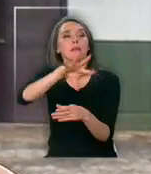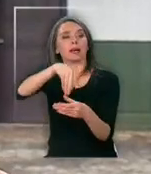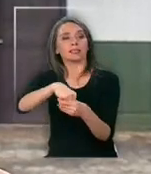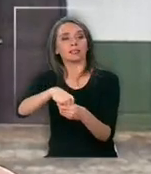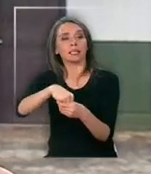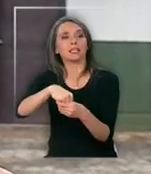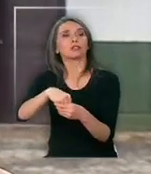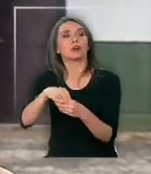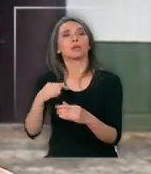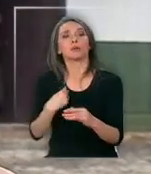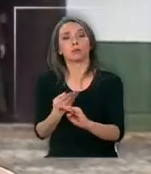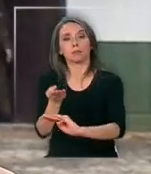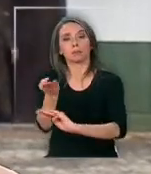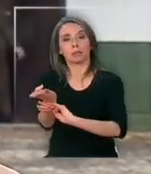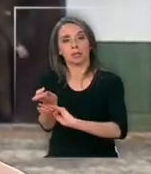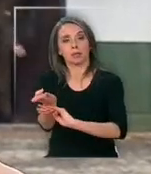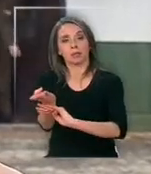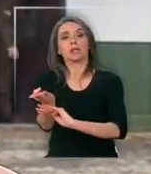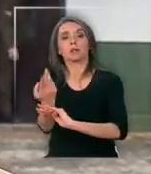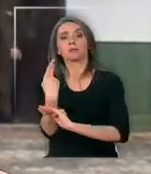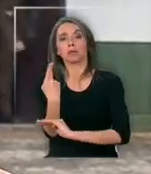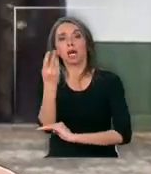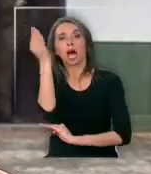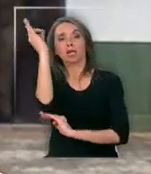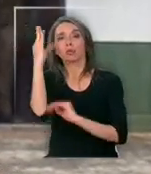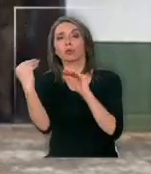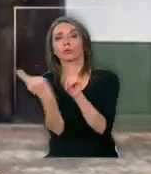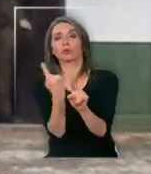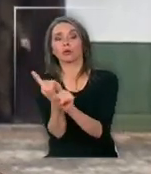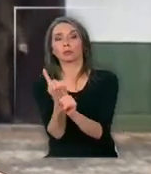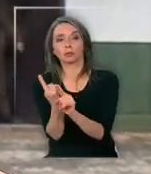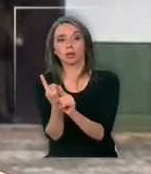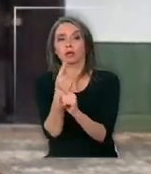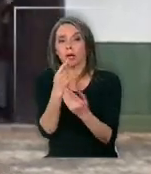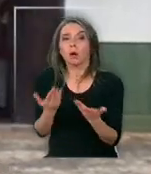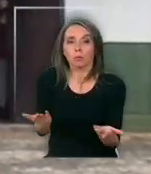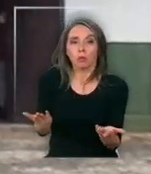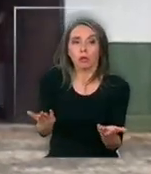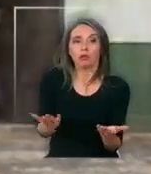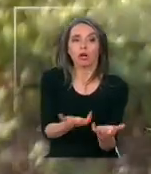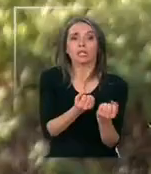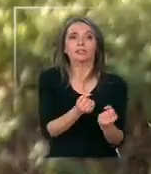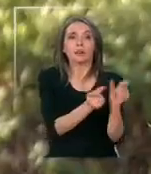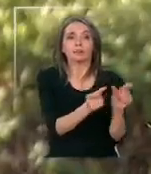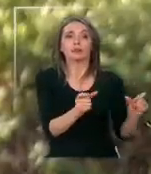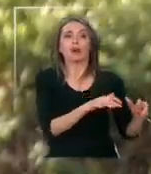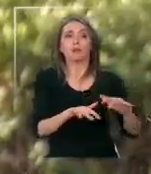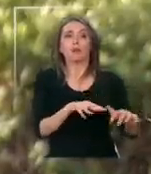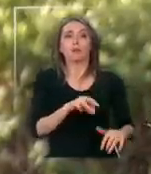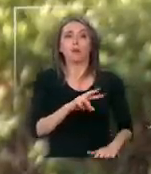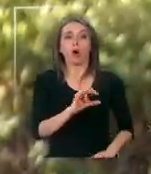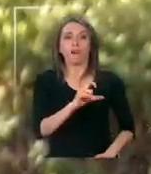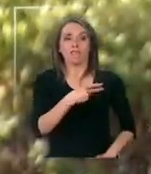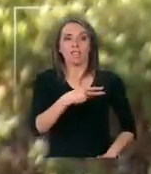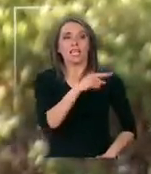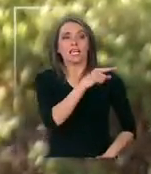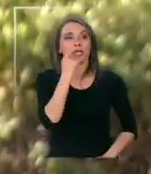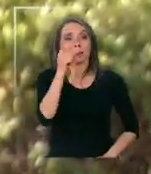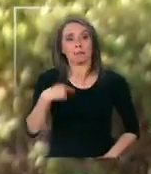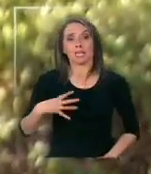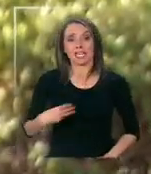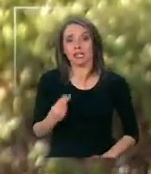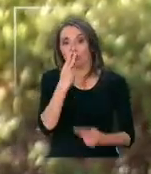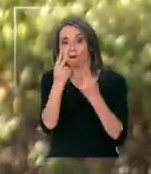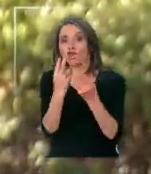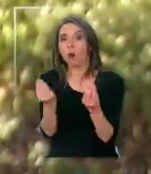deben resolver. No obstante, le pedí una reunión para conversar y absolutamente disponible para recibir a la gente del móvil. Él ha visto muchas cosas también ahí dentro y